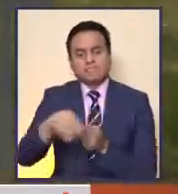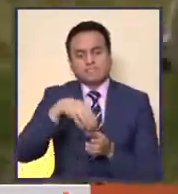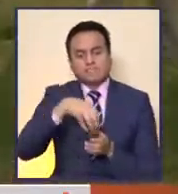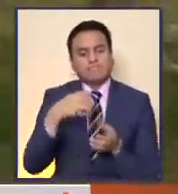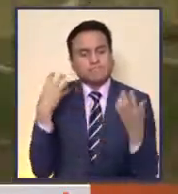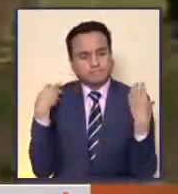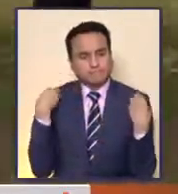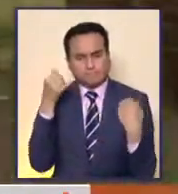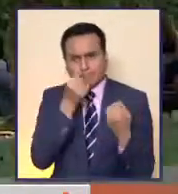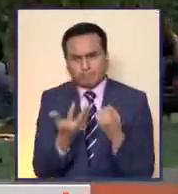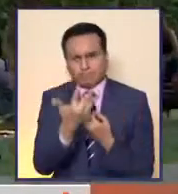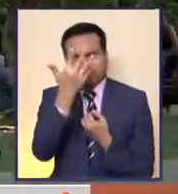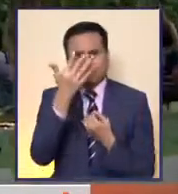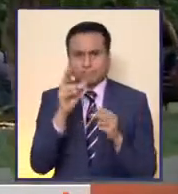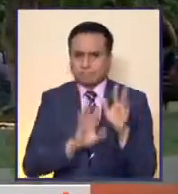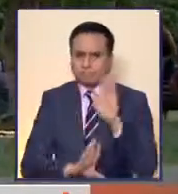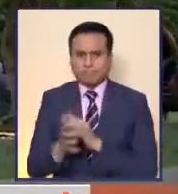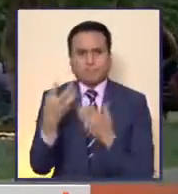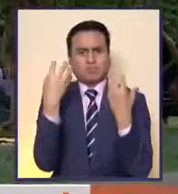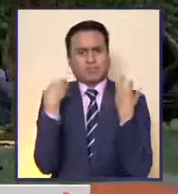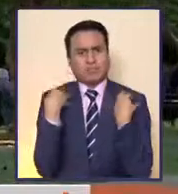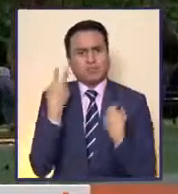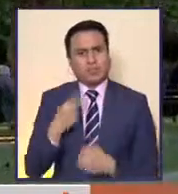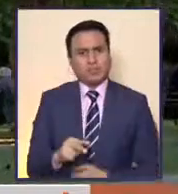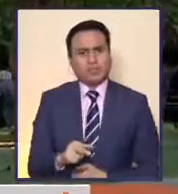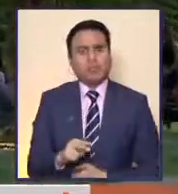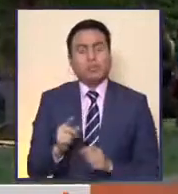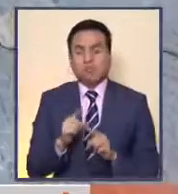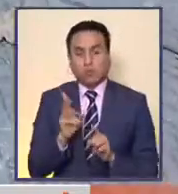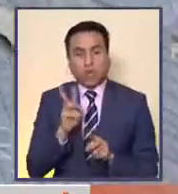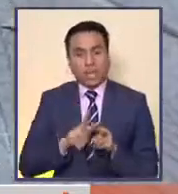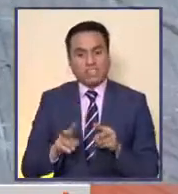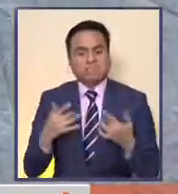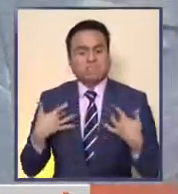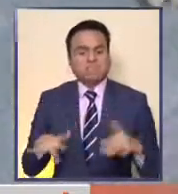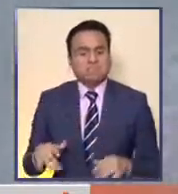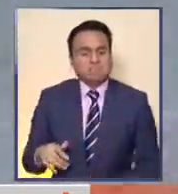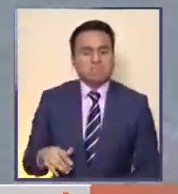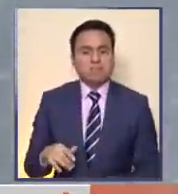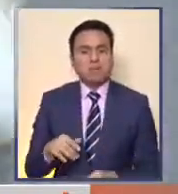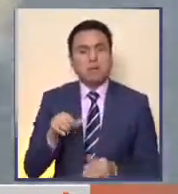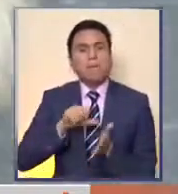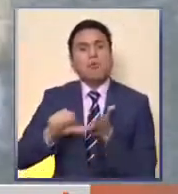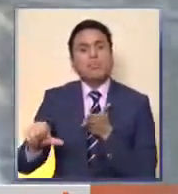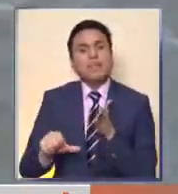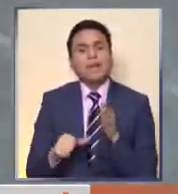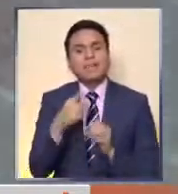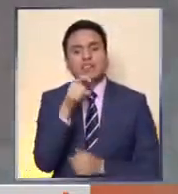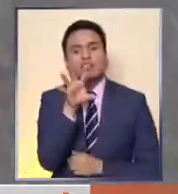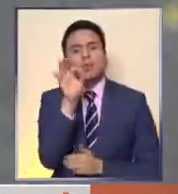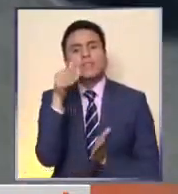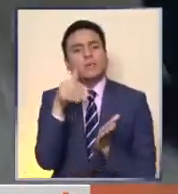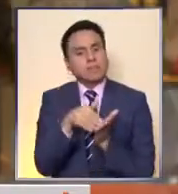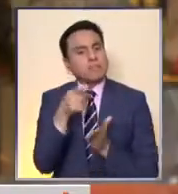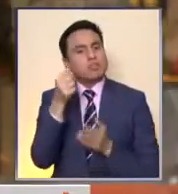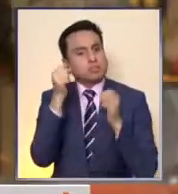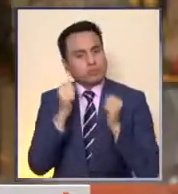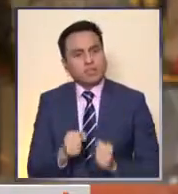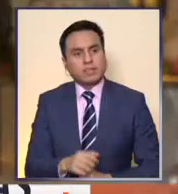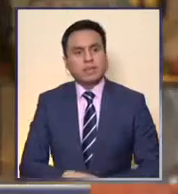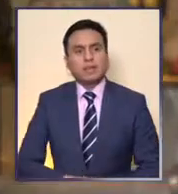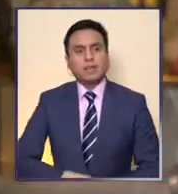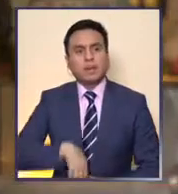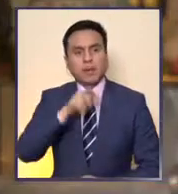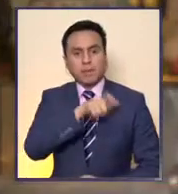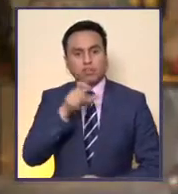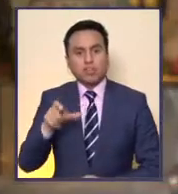malos olores y contaminación ambiental. En caso contrario, las multas pueden llegar a cerca de 150 mil pesos. Pero las personas